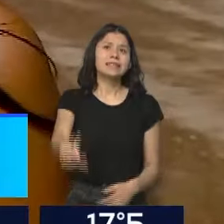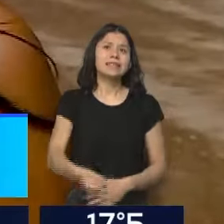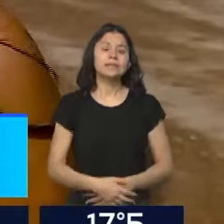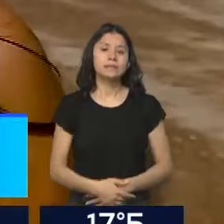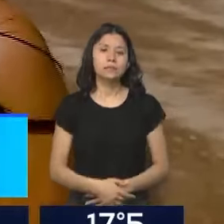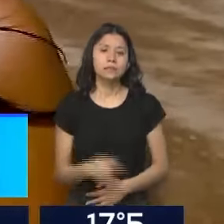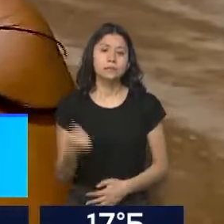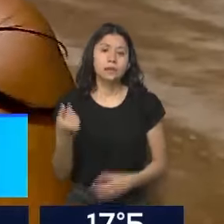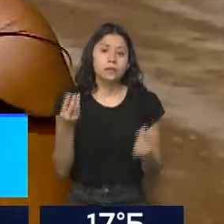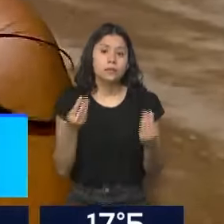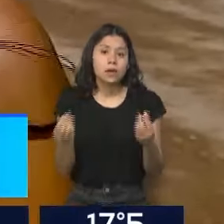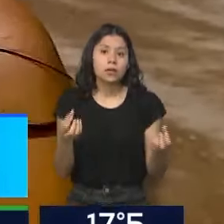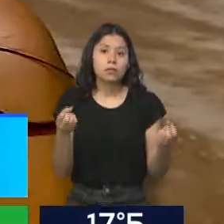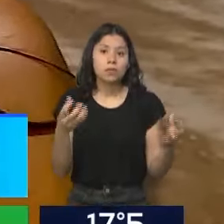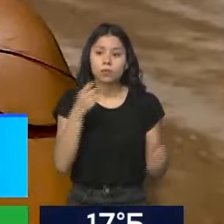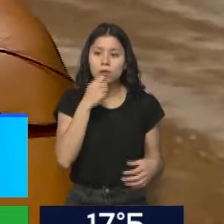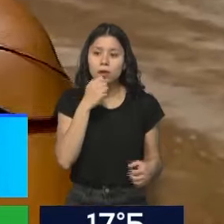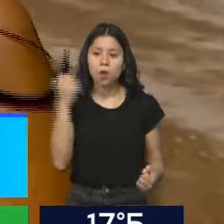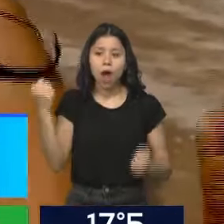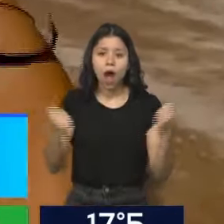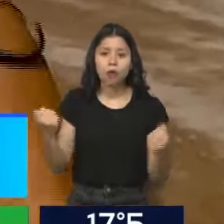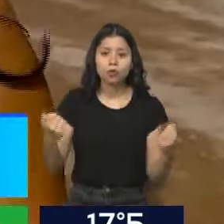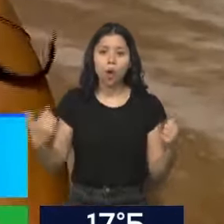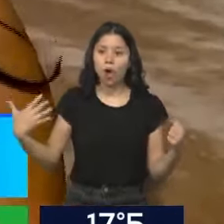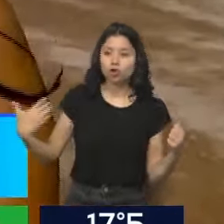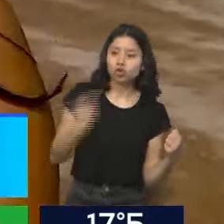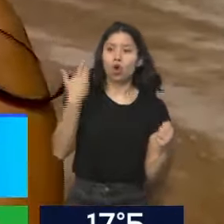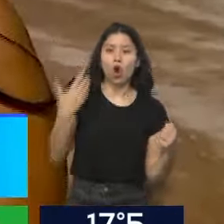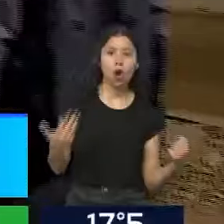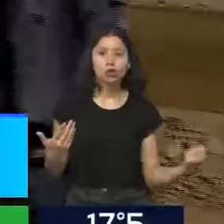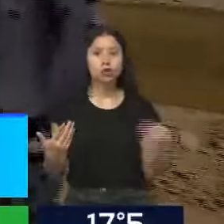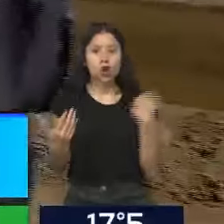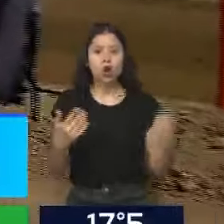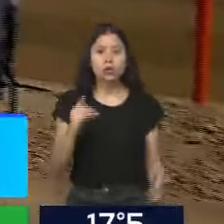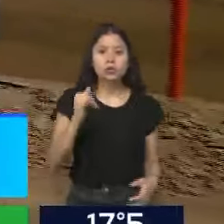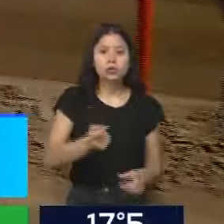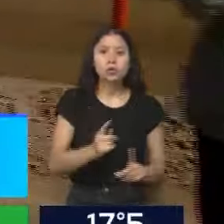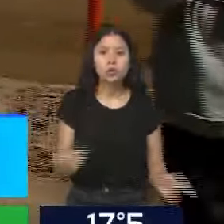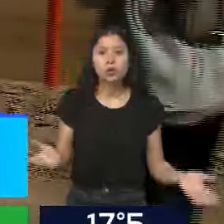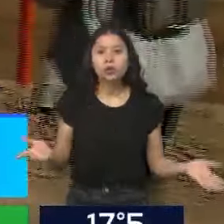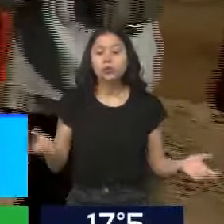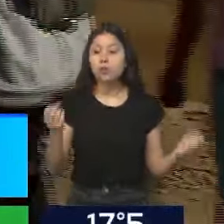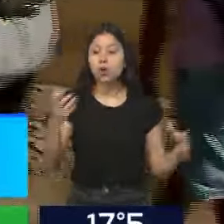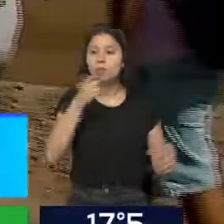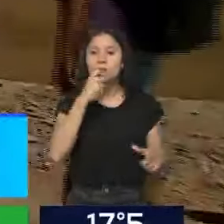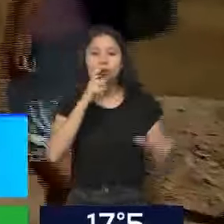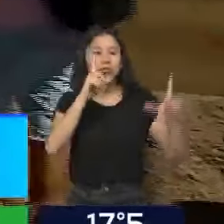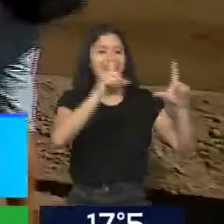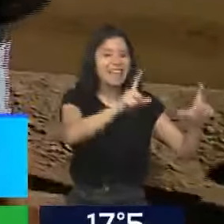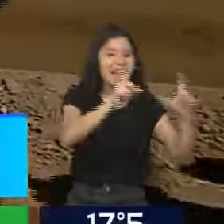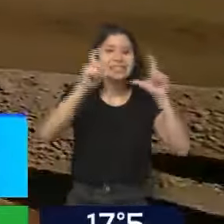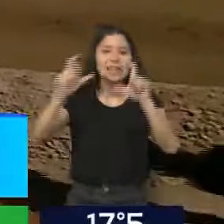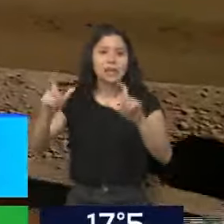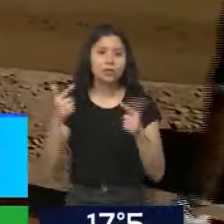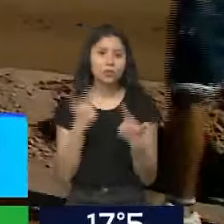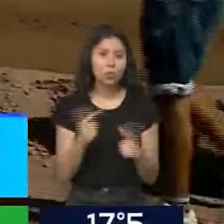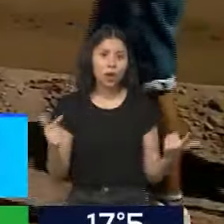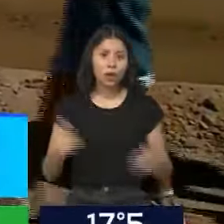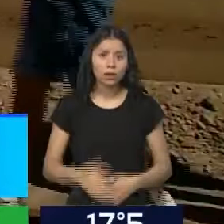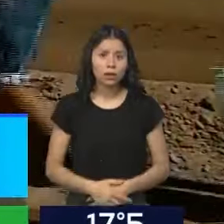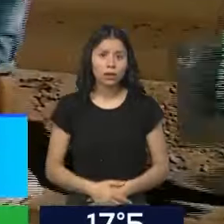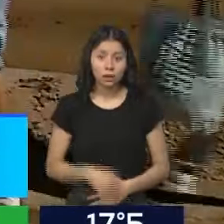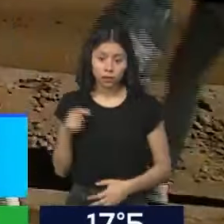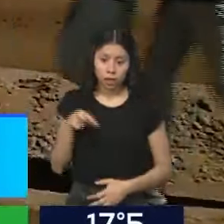nos chocan, porque literal que no hay ni siquiera señalizaciones que baje gente, nada. Una vecina nos decía que les habían avisado que les van a